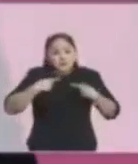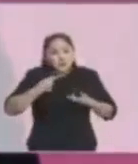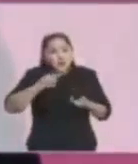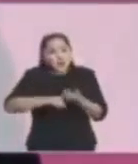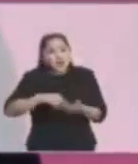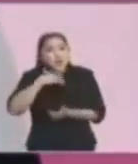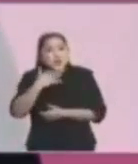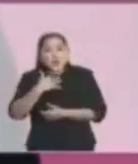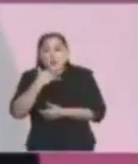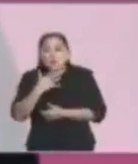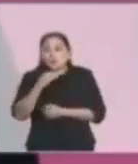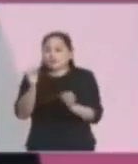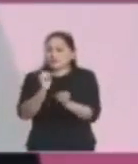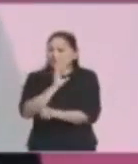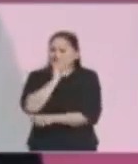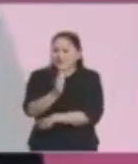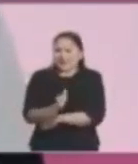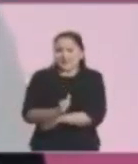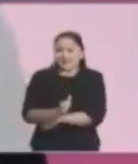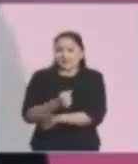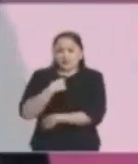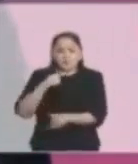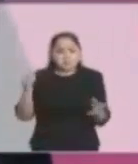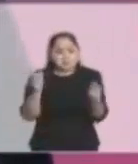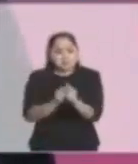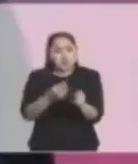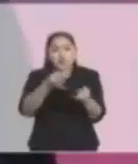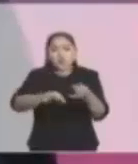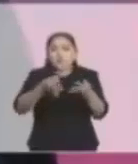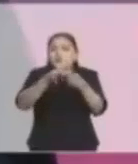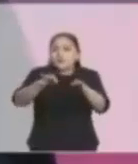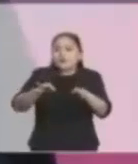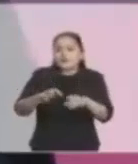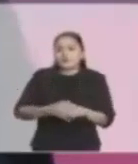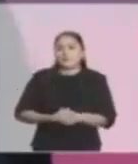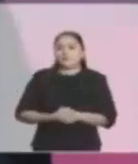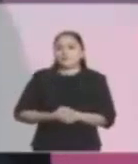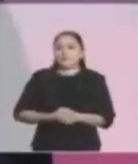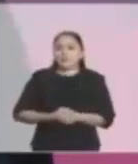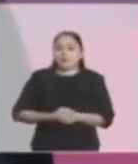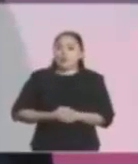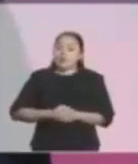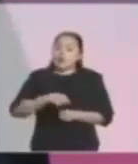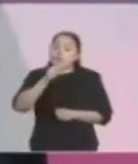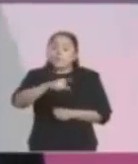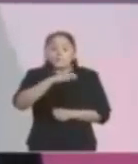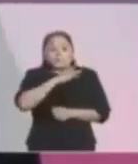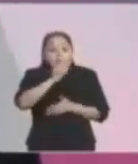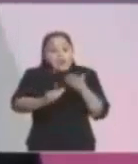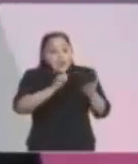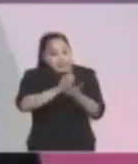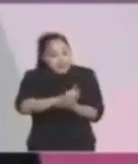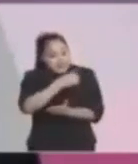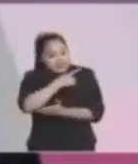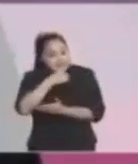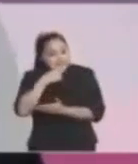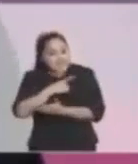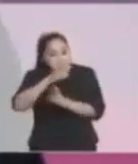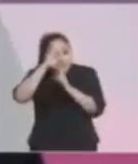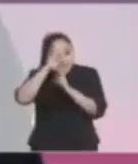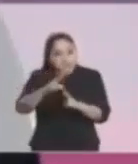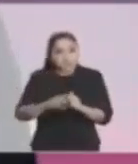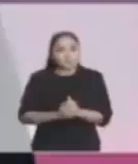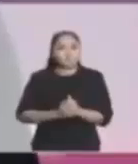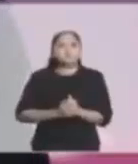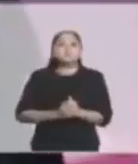¿Qué significa para usted en ese sentido que menciona al candidato al Bronco, pues con unas propuestas que lanzó